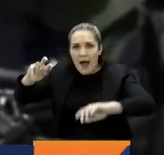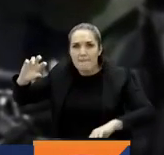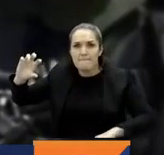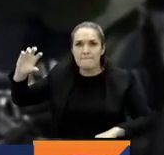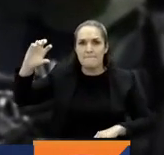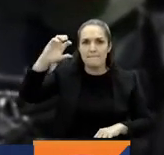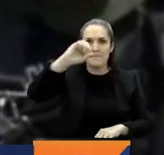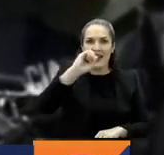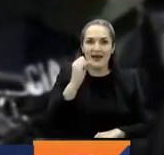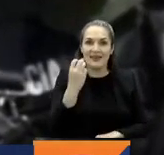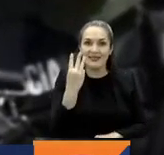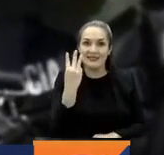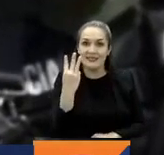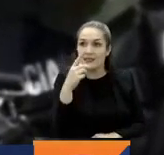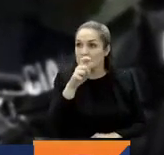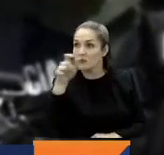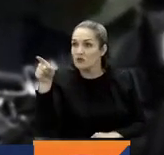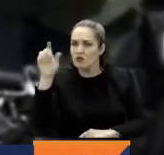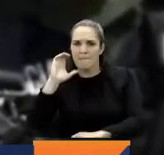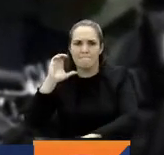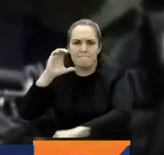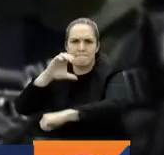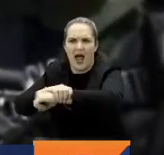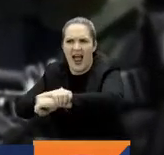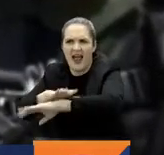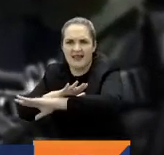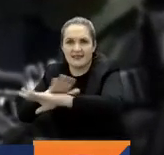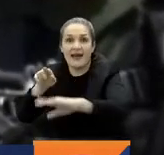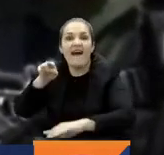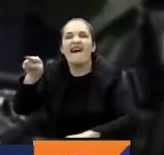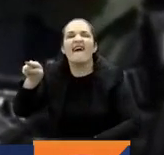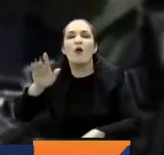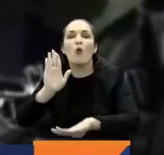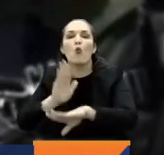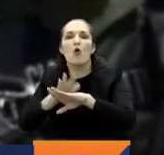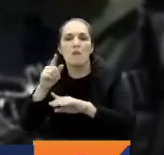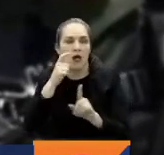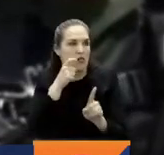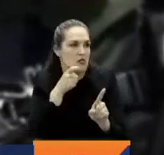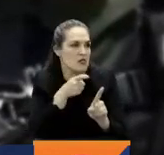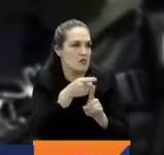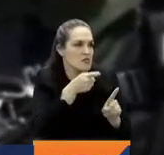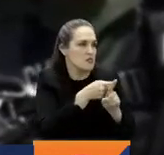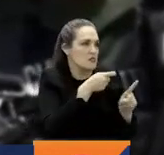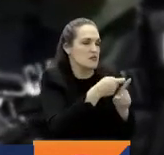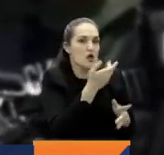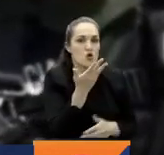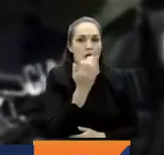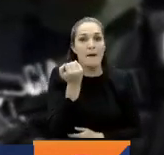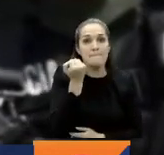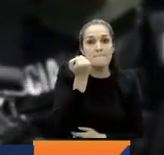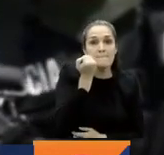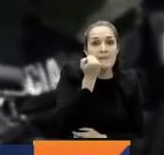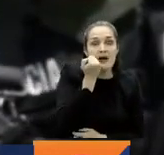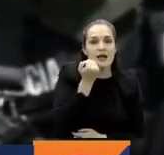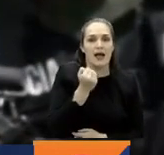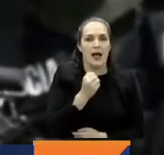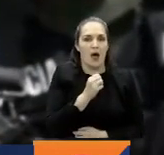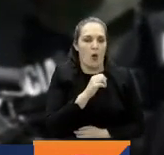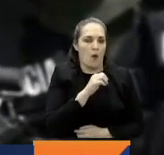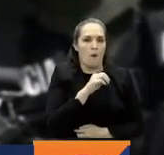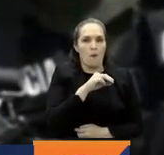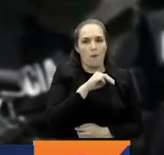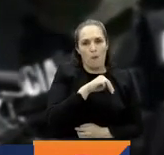y exigencias económicas a transportadores y comerciantes en los municipios de Barrancabermeja, Puerto Berrío y Puerto